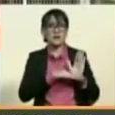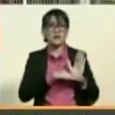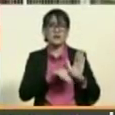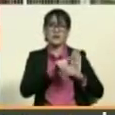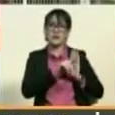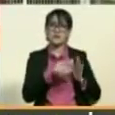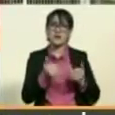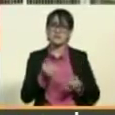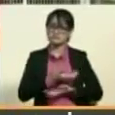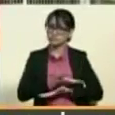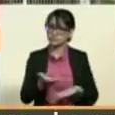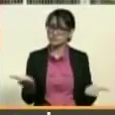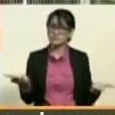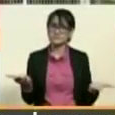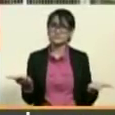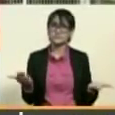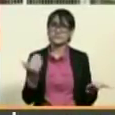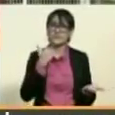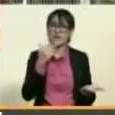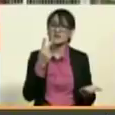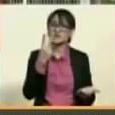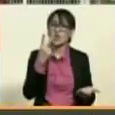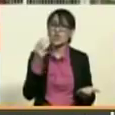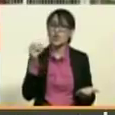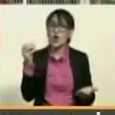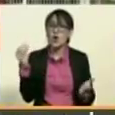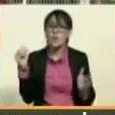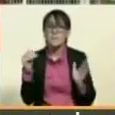Tengo informado que vienen casi 2.000